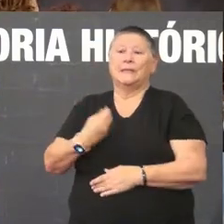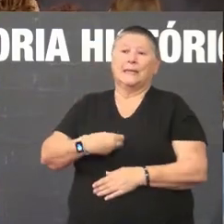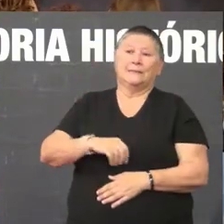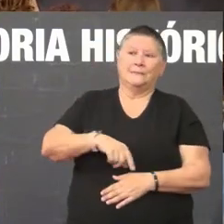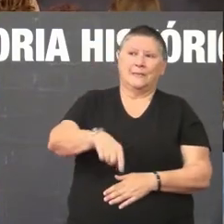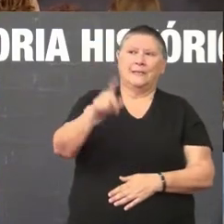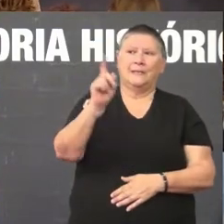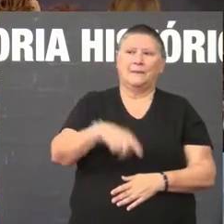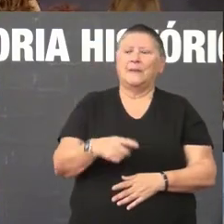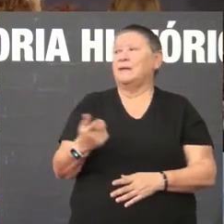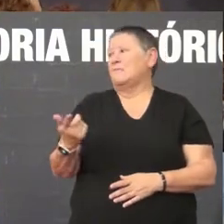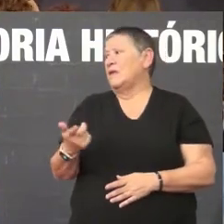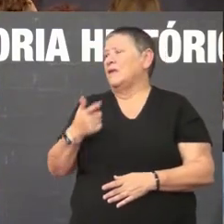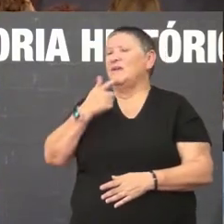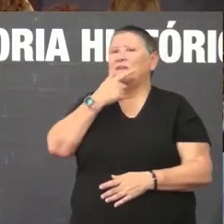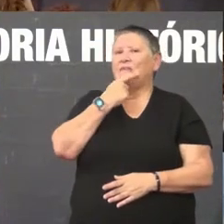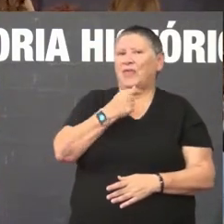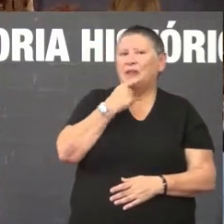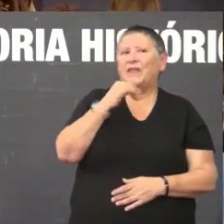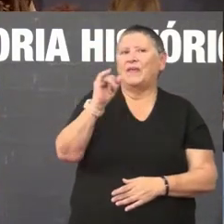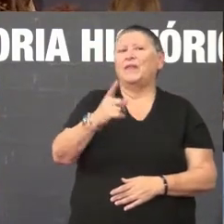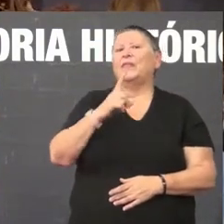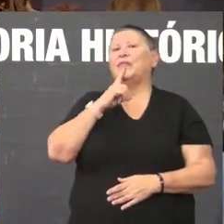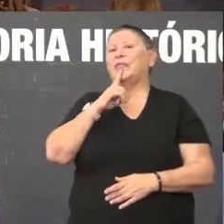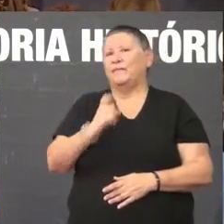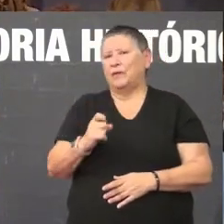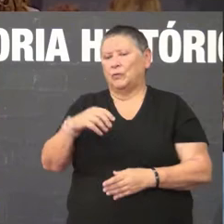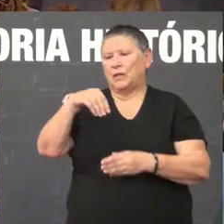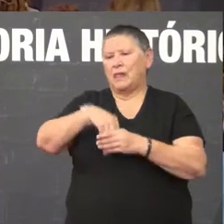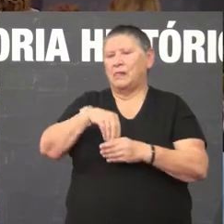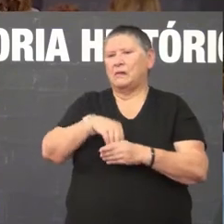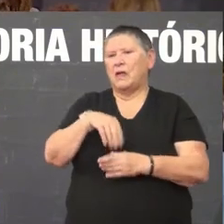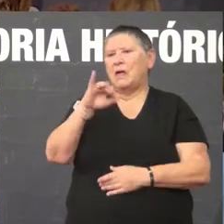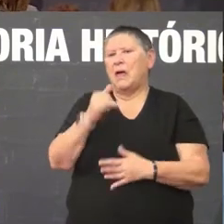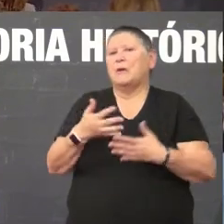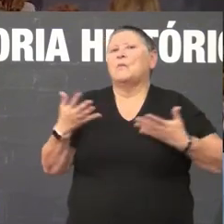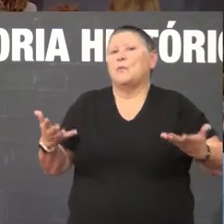cas facilidades e dificultades cas que nos desenvolveremos.